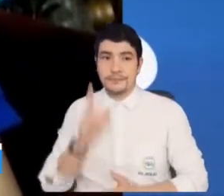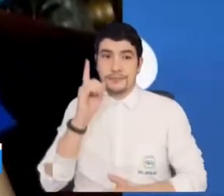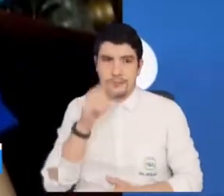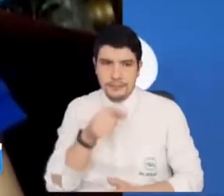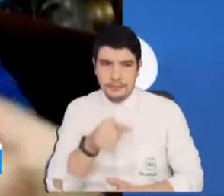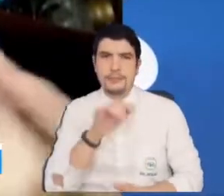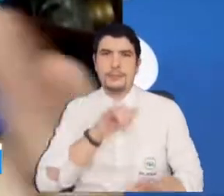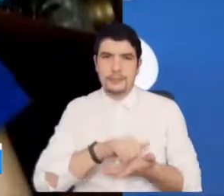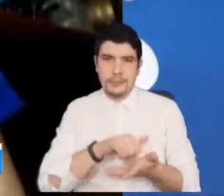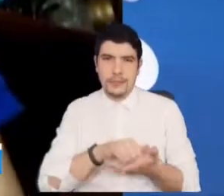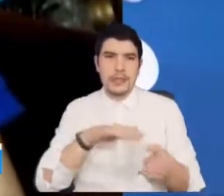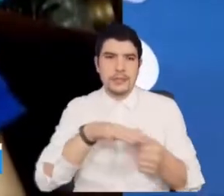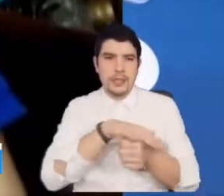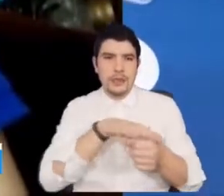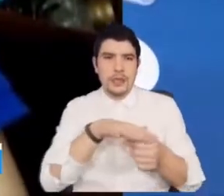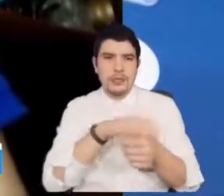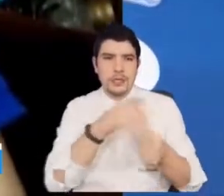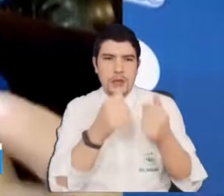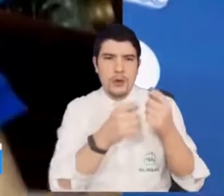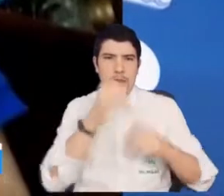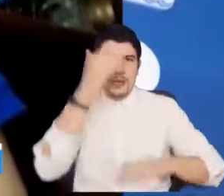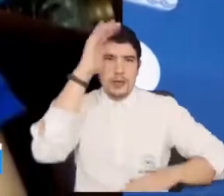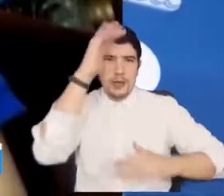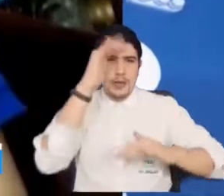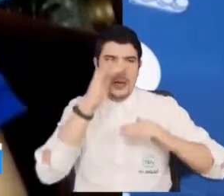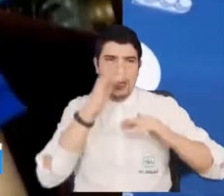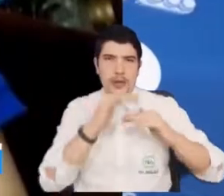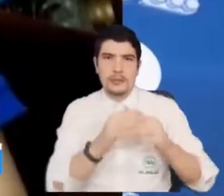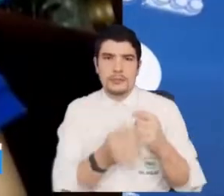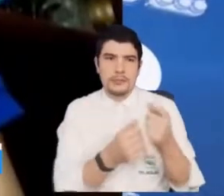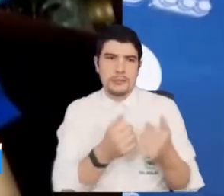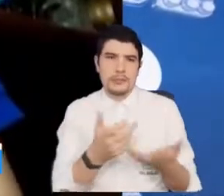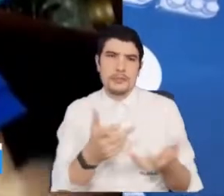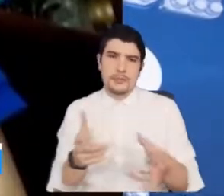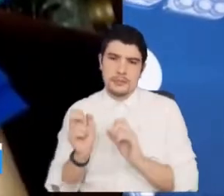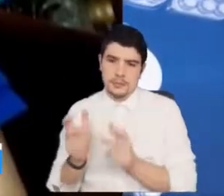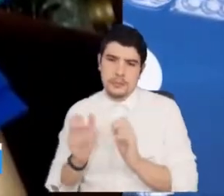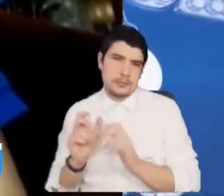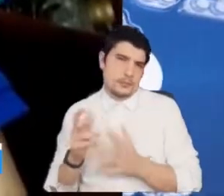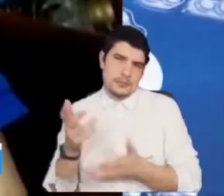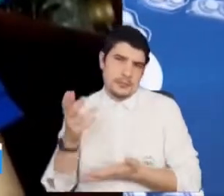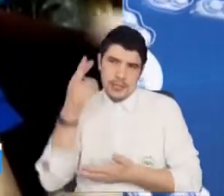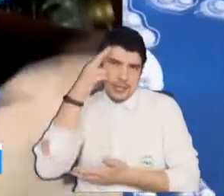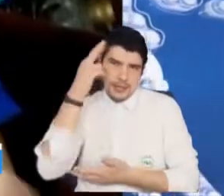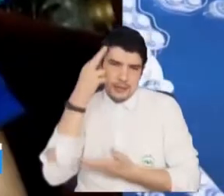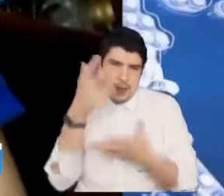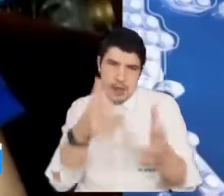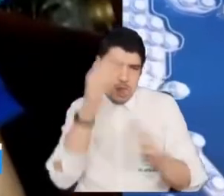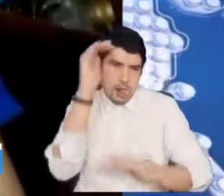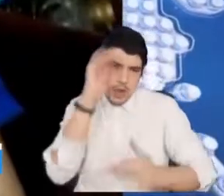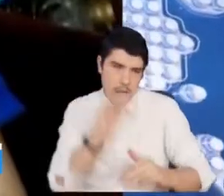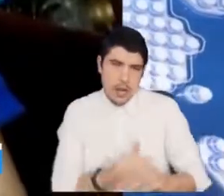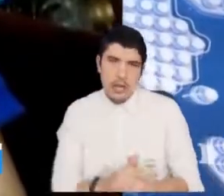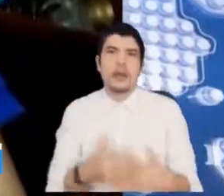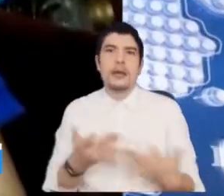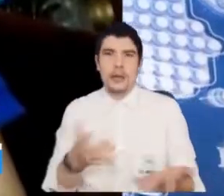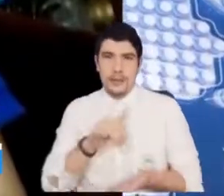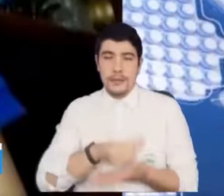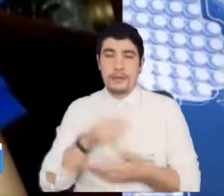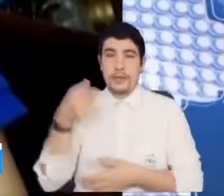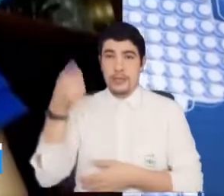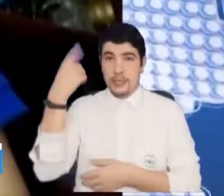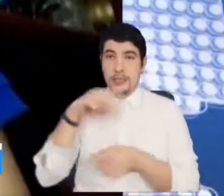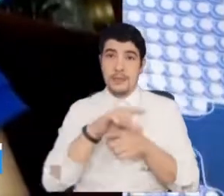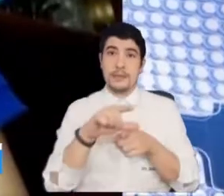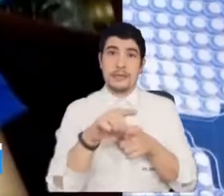disminuido, las razones para que los sicarios actuaran también estaban disminuidas. Desde la semana pasada, dicho en propias palabras del comandante de